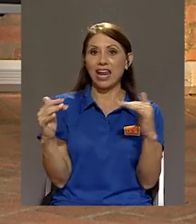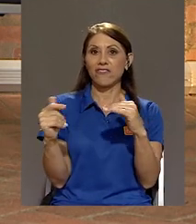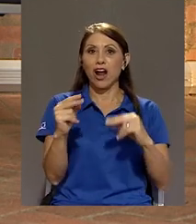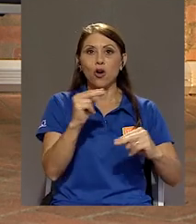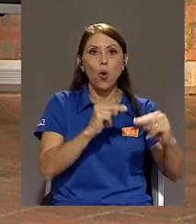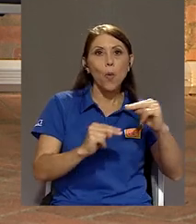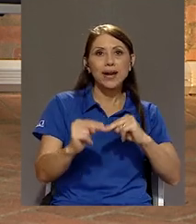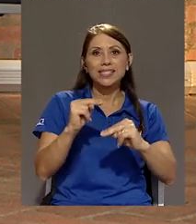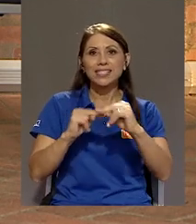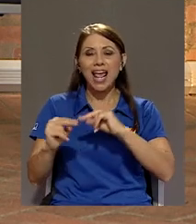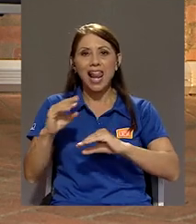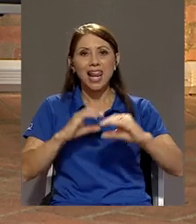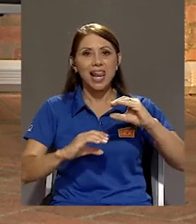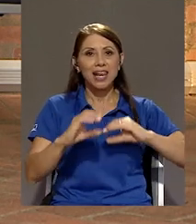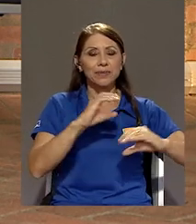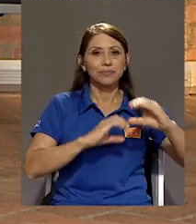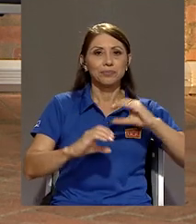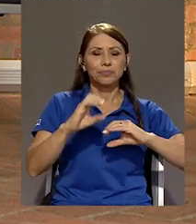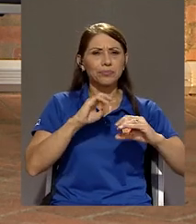guerra comercial, y parece